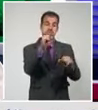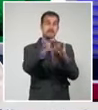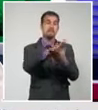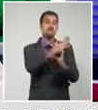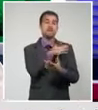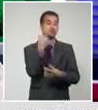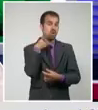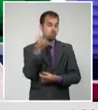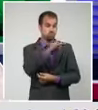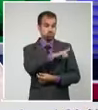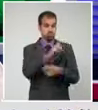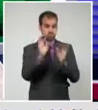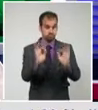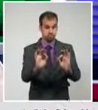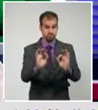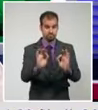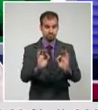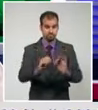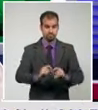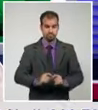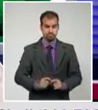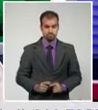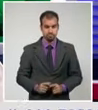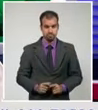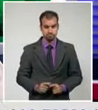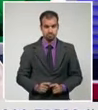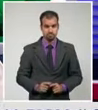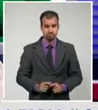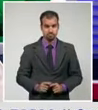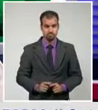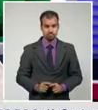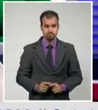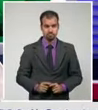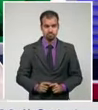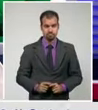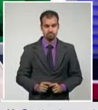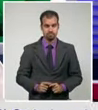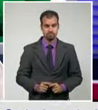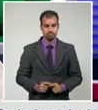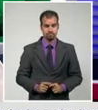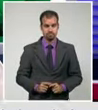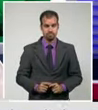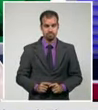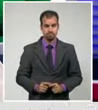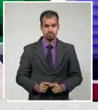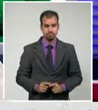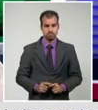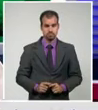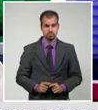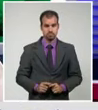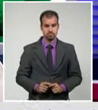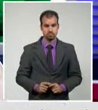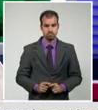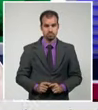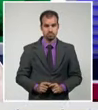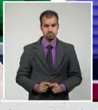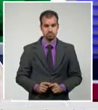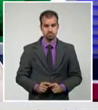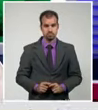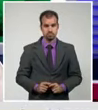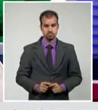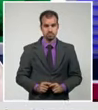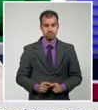día como el de ayer en el año 2020. De esos, 400 son lactantes.